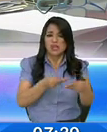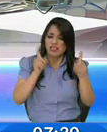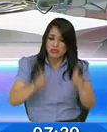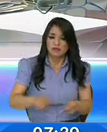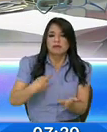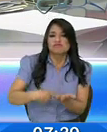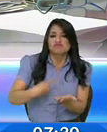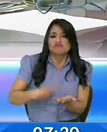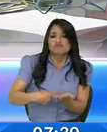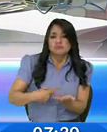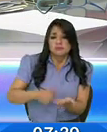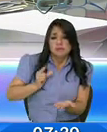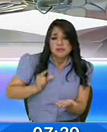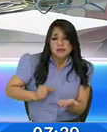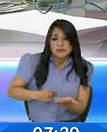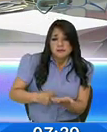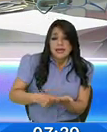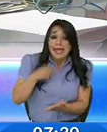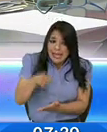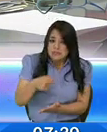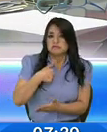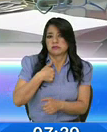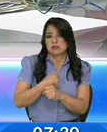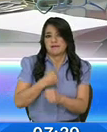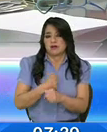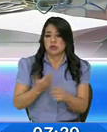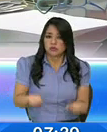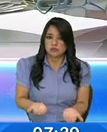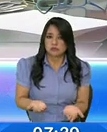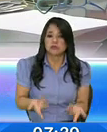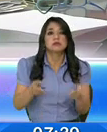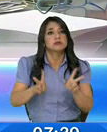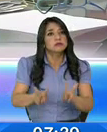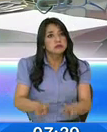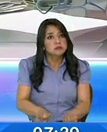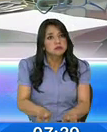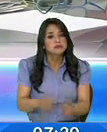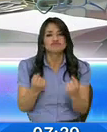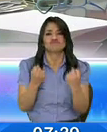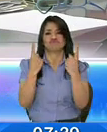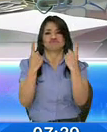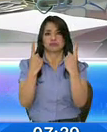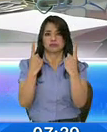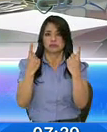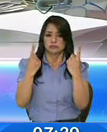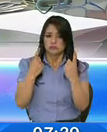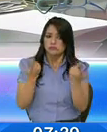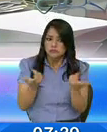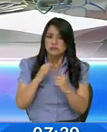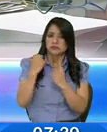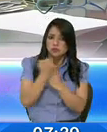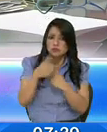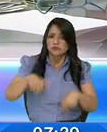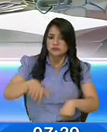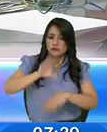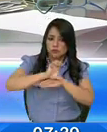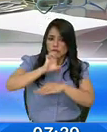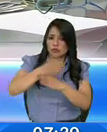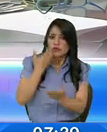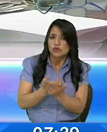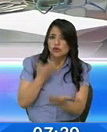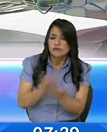nacional y además tenemos que también comprender la grave situación económica que vive el país